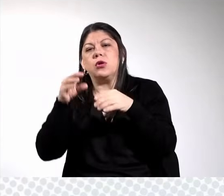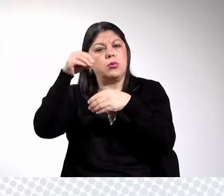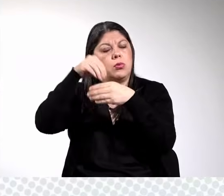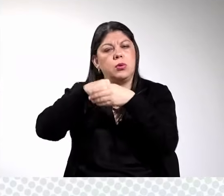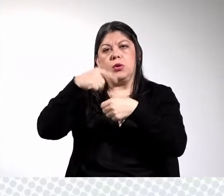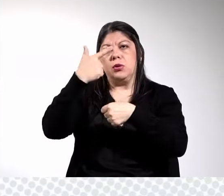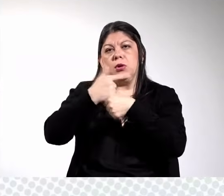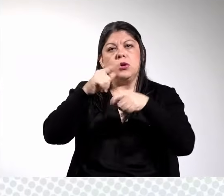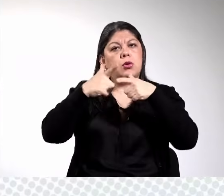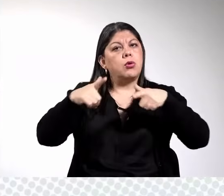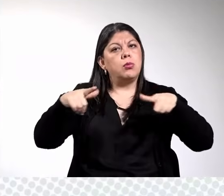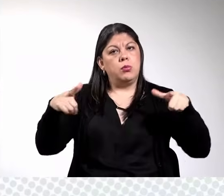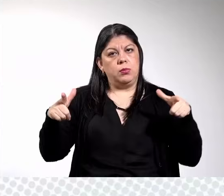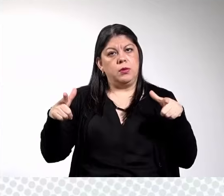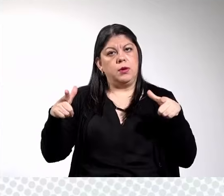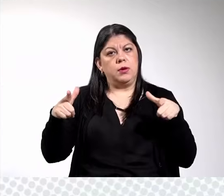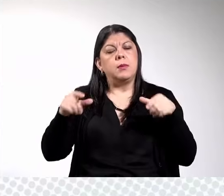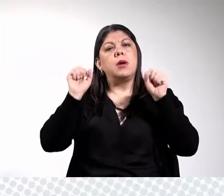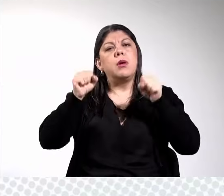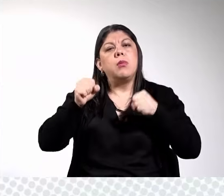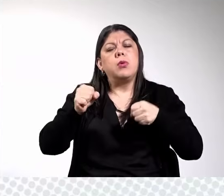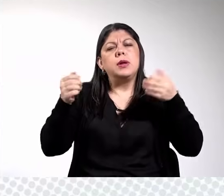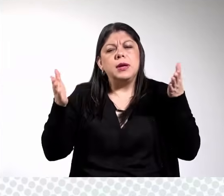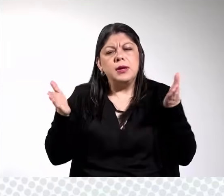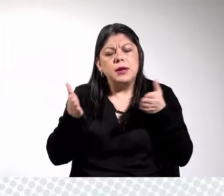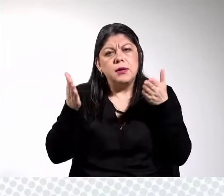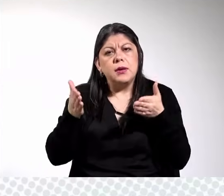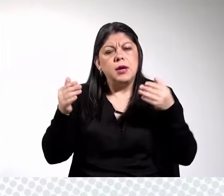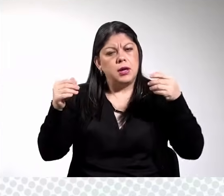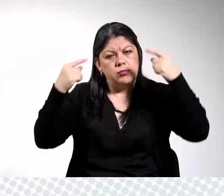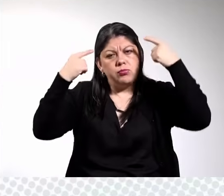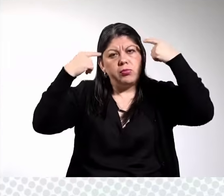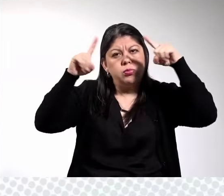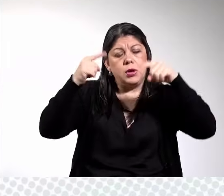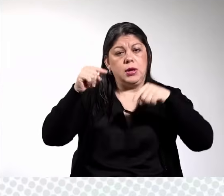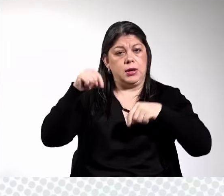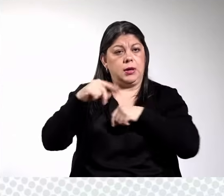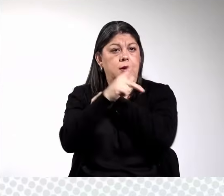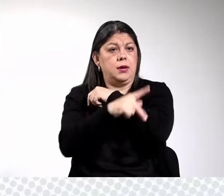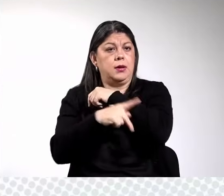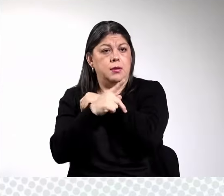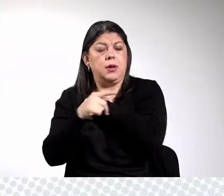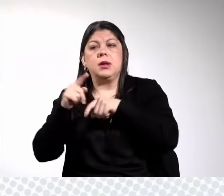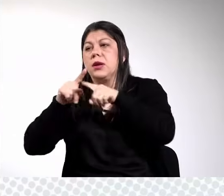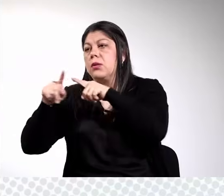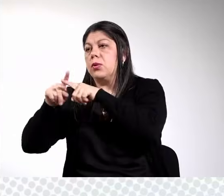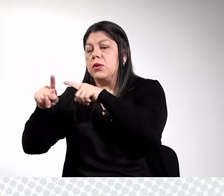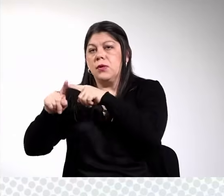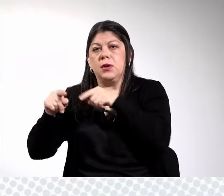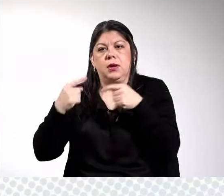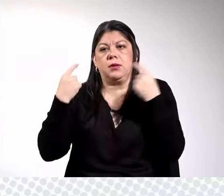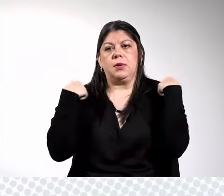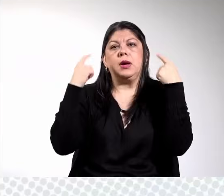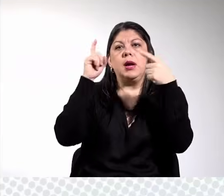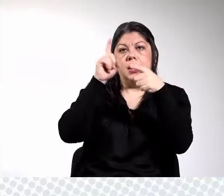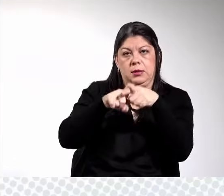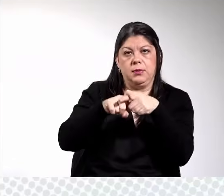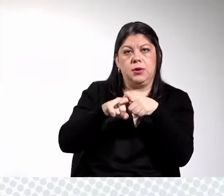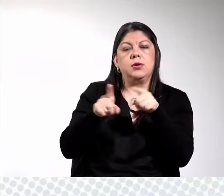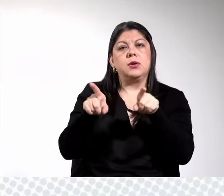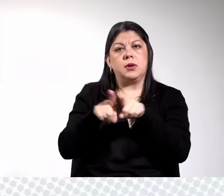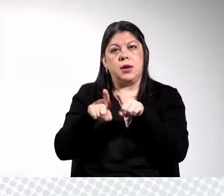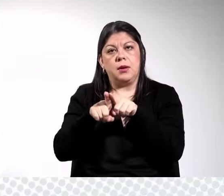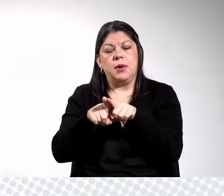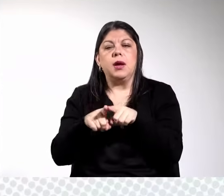las lenguas para poderlas tratar y llevar a lo máximo en este país, igual que las otras, que el español, e incluso también